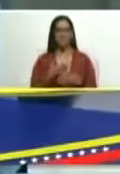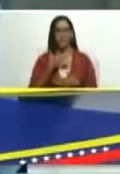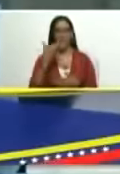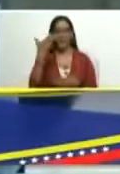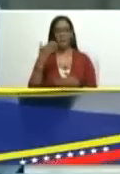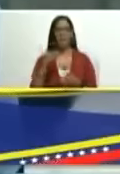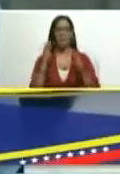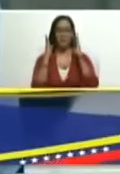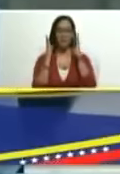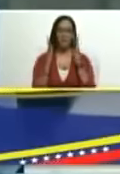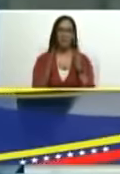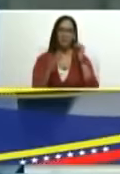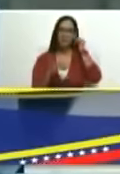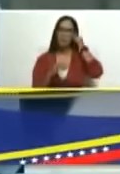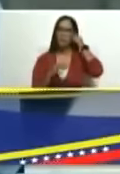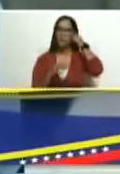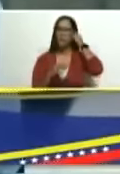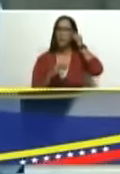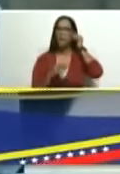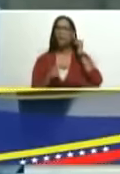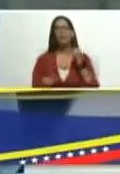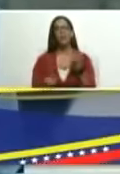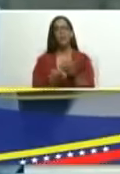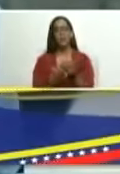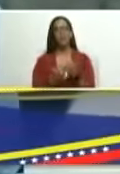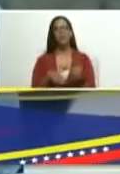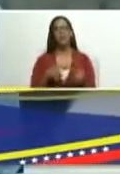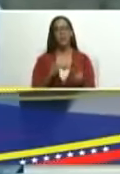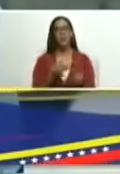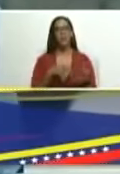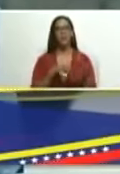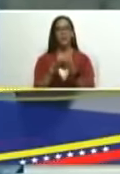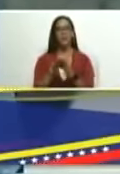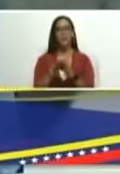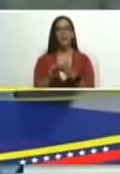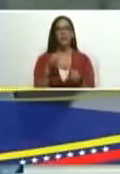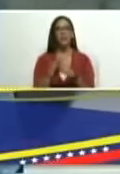esa atención, por ese apoyo para poder desarrollar